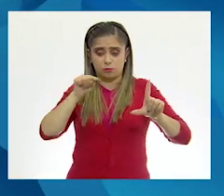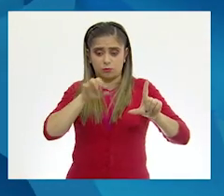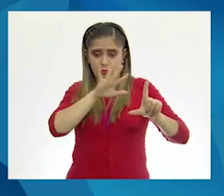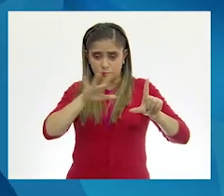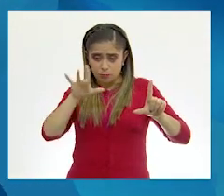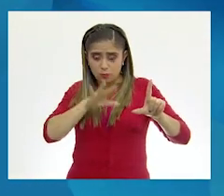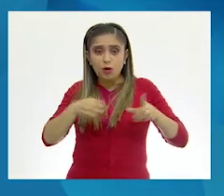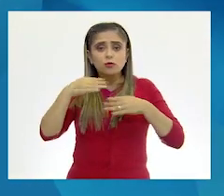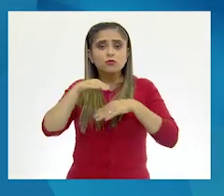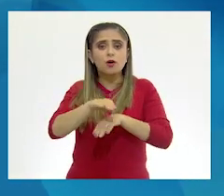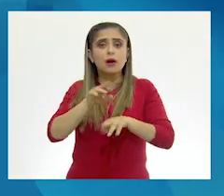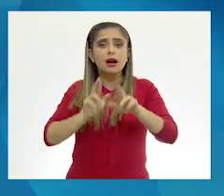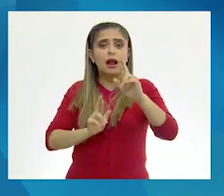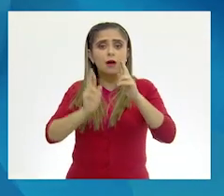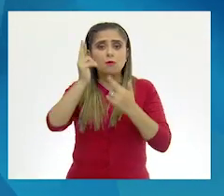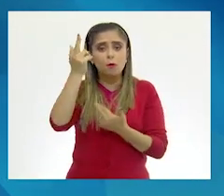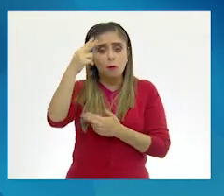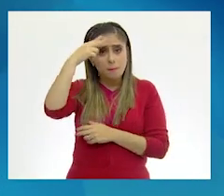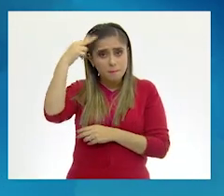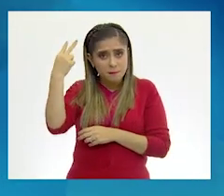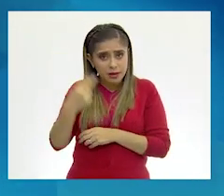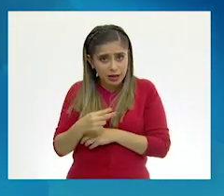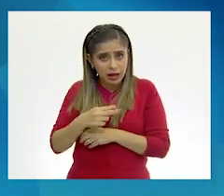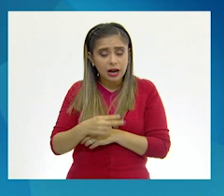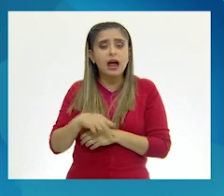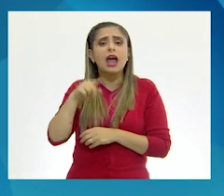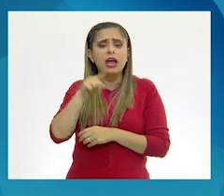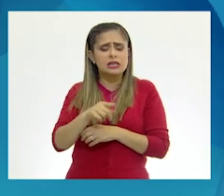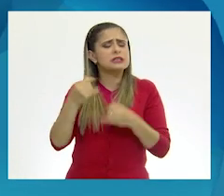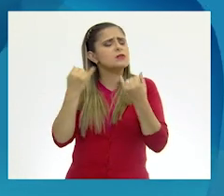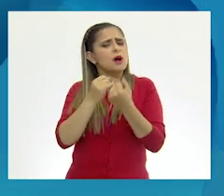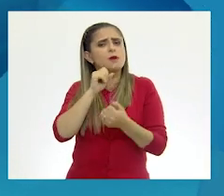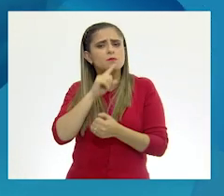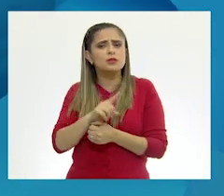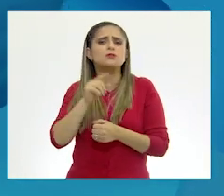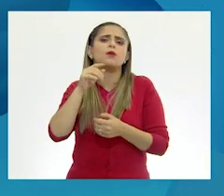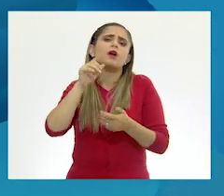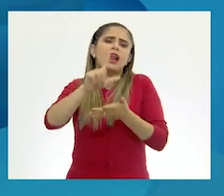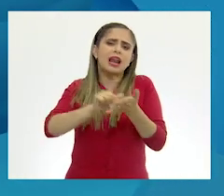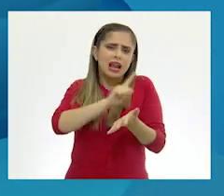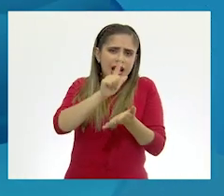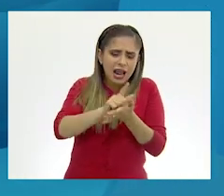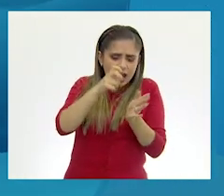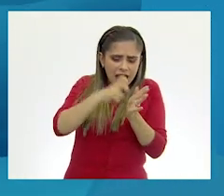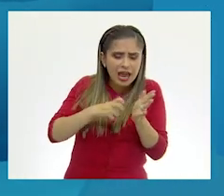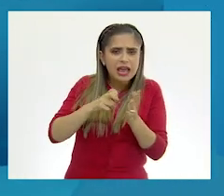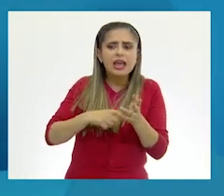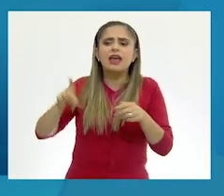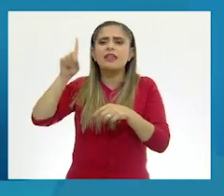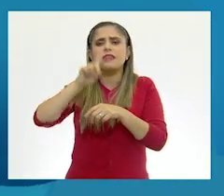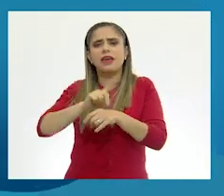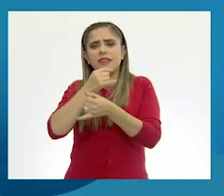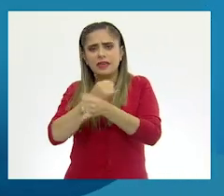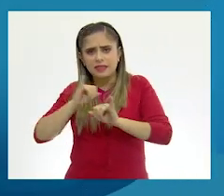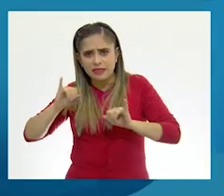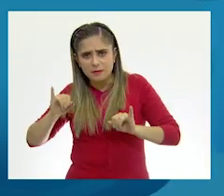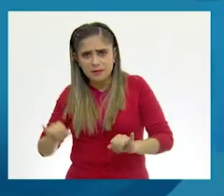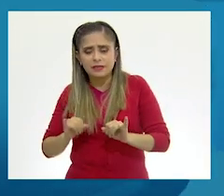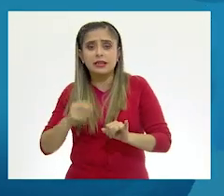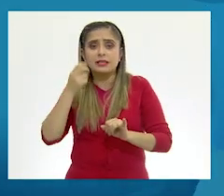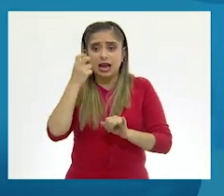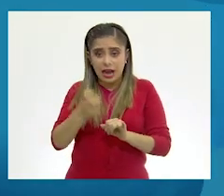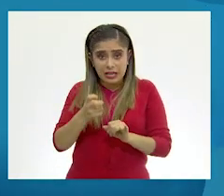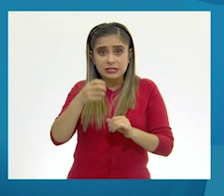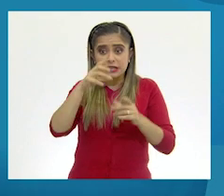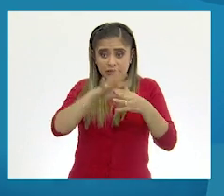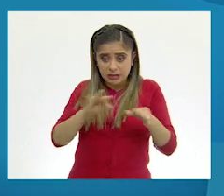Mexicana. Y aunque podría mencionar otros procesos históricos como la Reforma o la Independencia, no se va a detener en